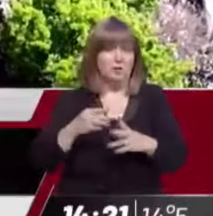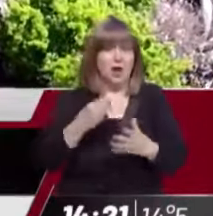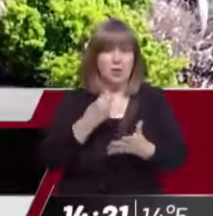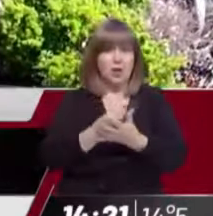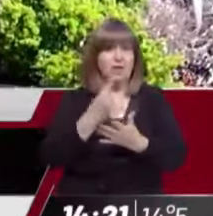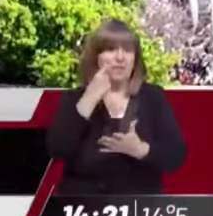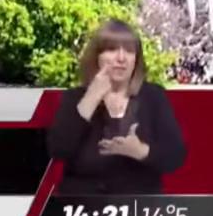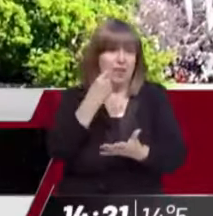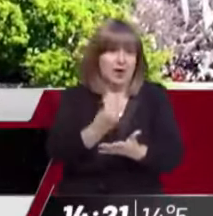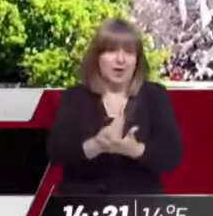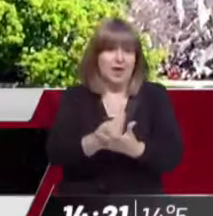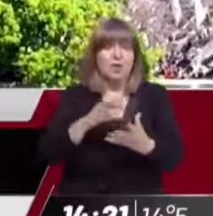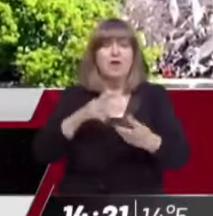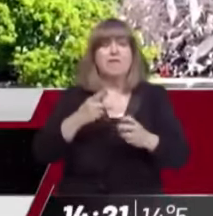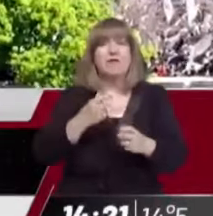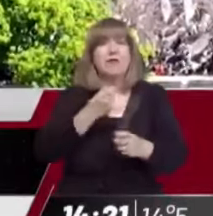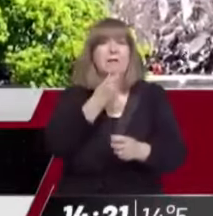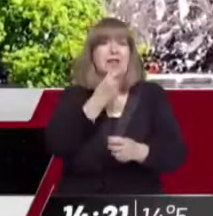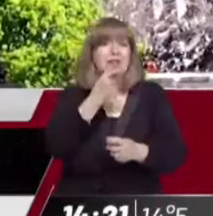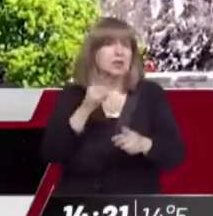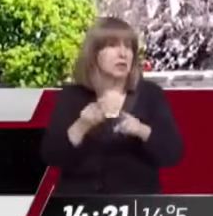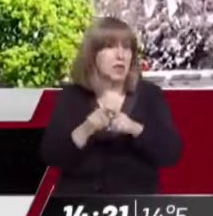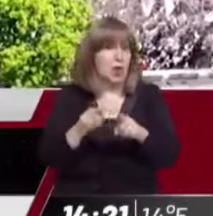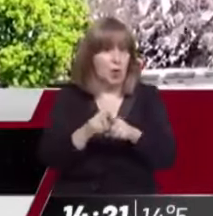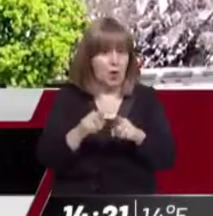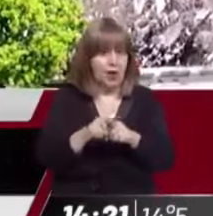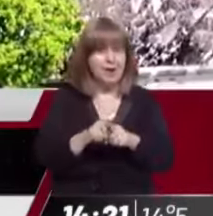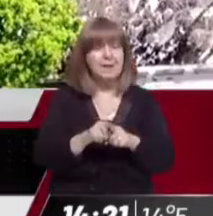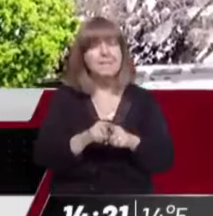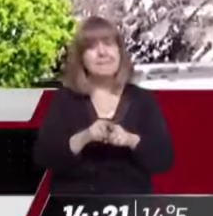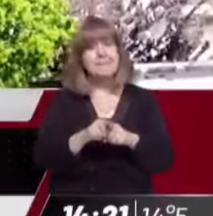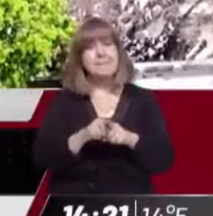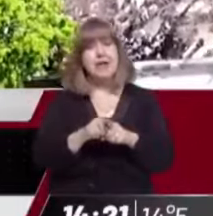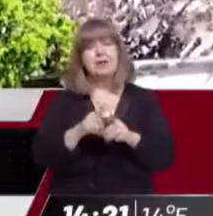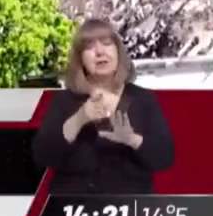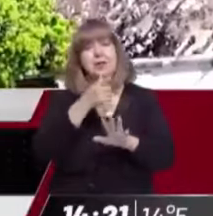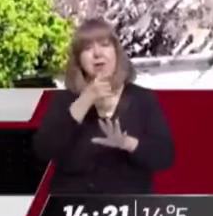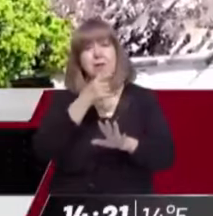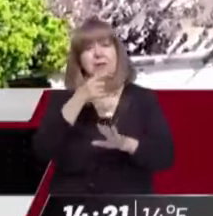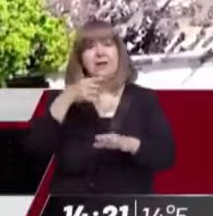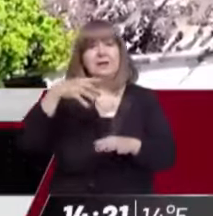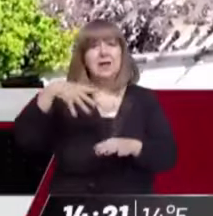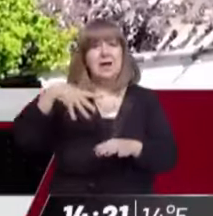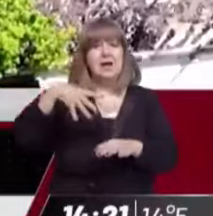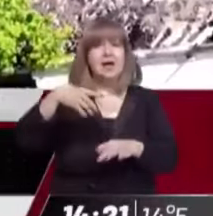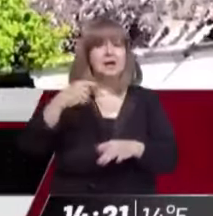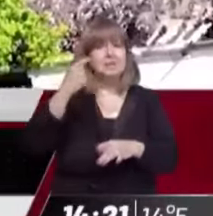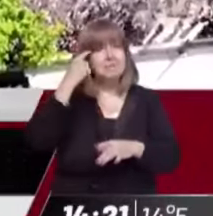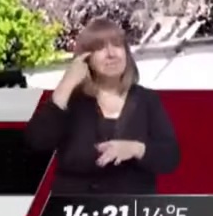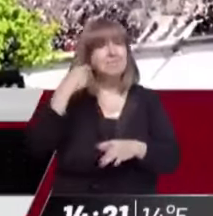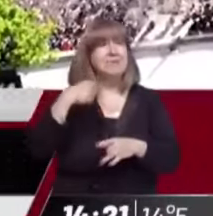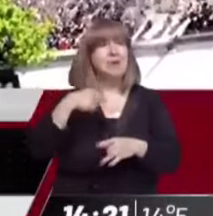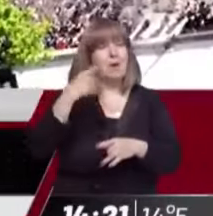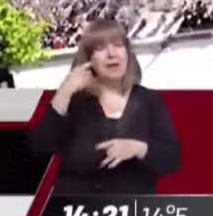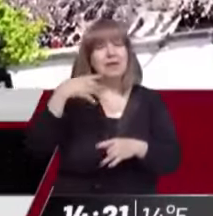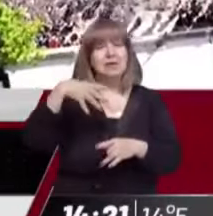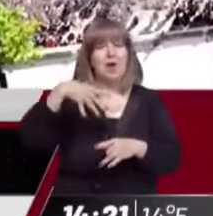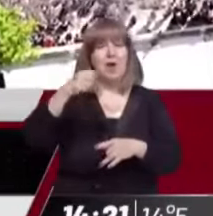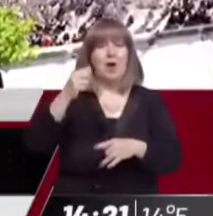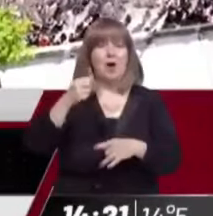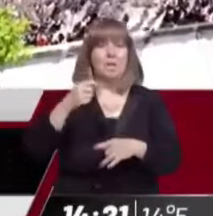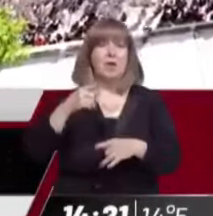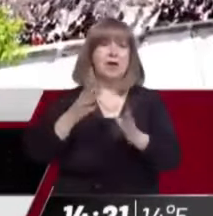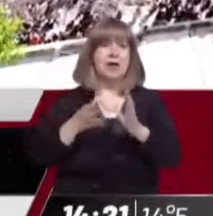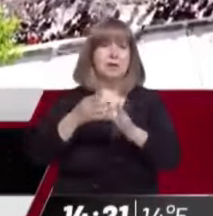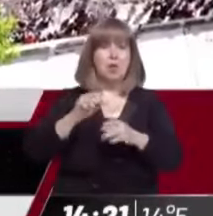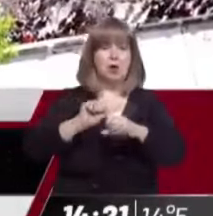conviviendo. Entonces, creo que el argumento va más en lo moral, de tener que devolver trabajo, porque a mí se me dio un